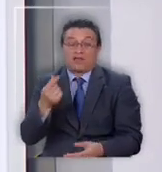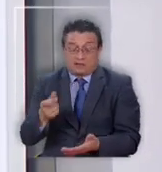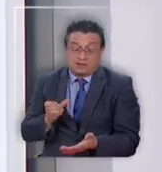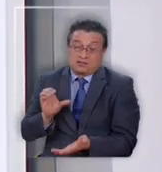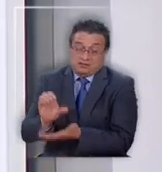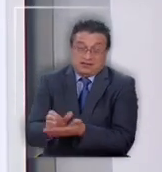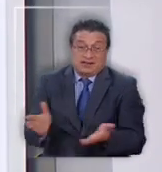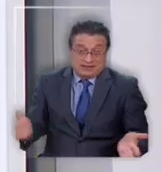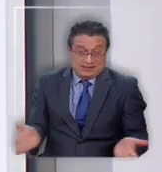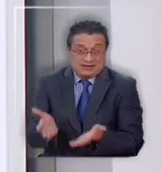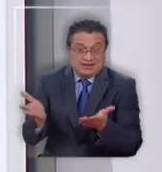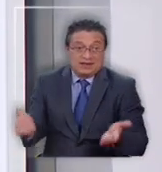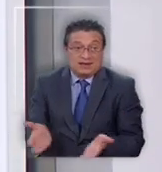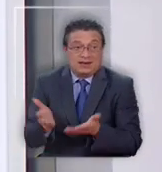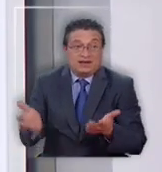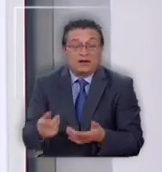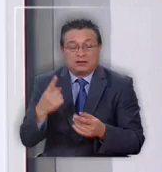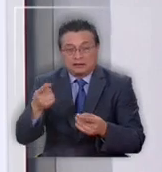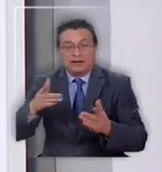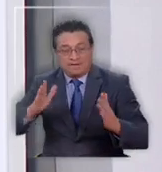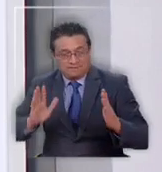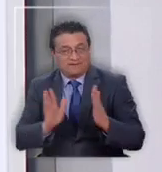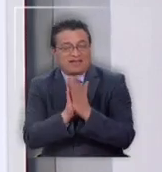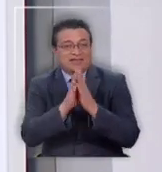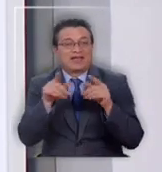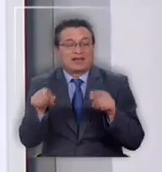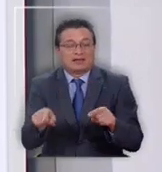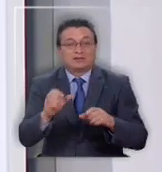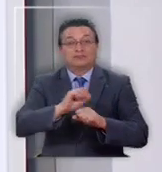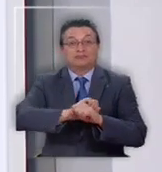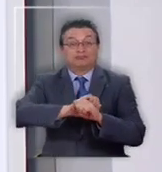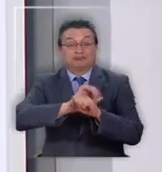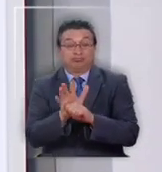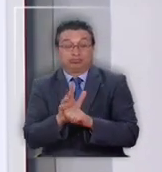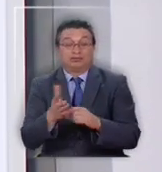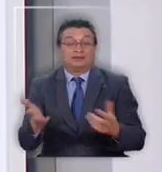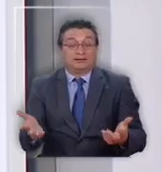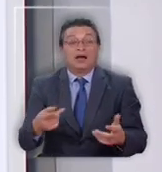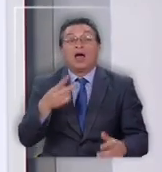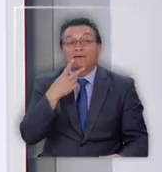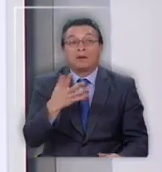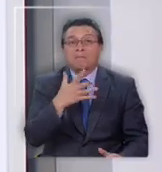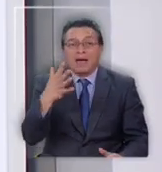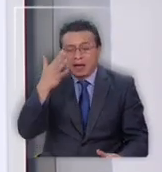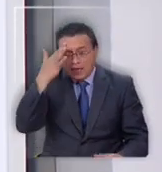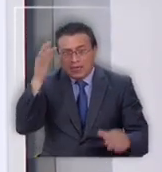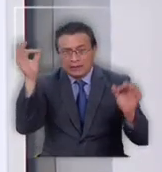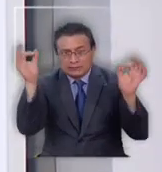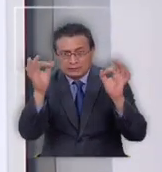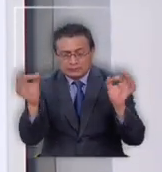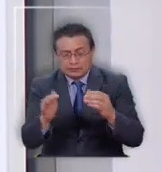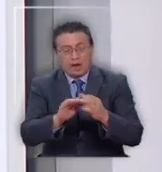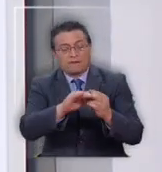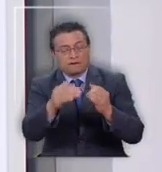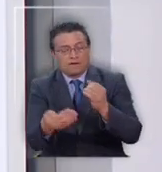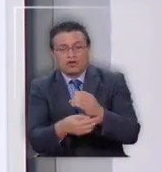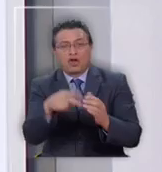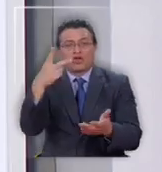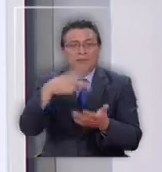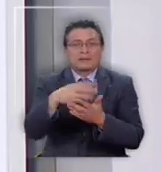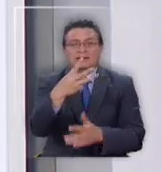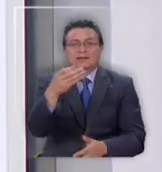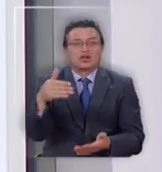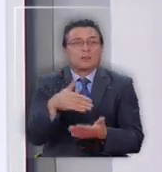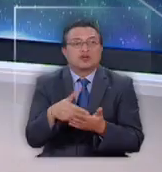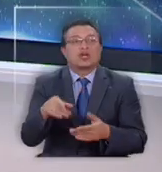nuestro país con la el enfrentamiento a esta pandemia por coronavirus para saber más detalles respecto de estos fondos de estos 2.300 millones